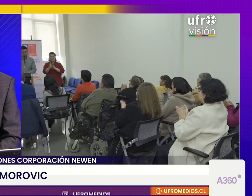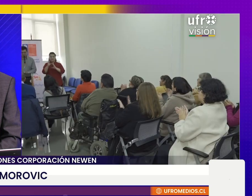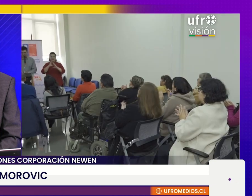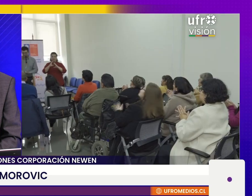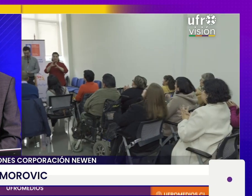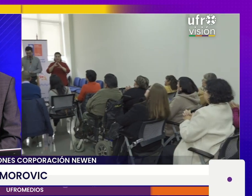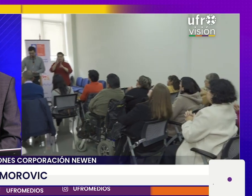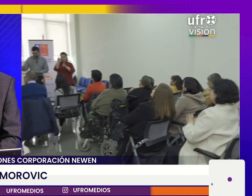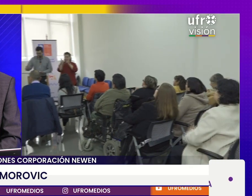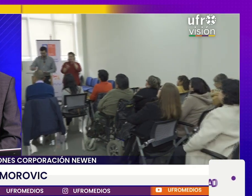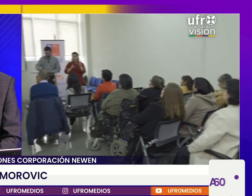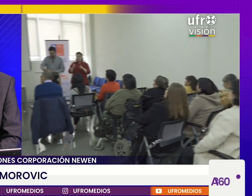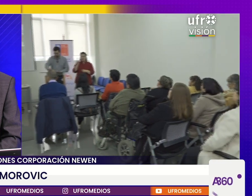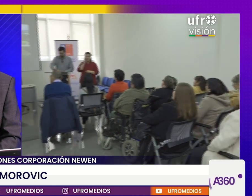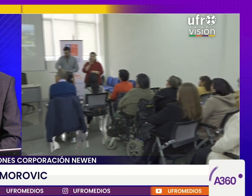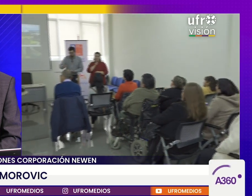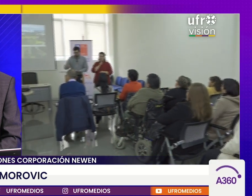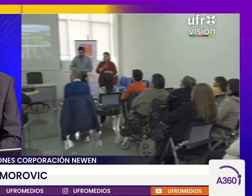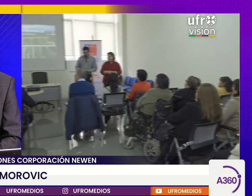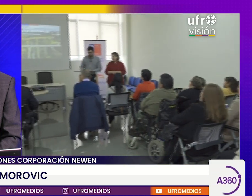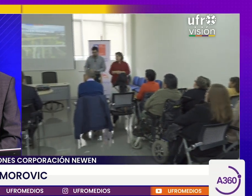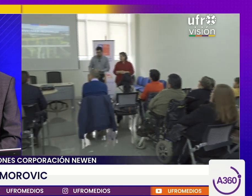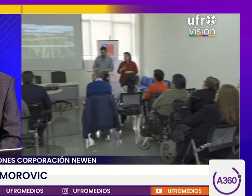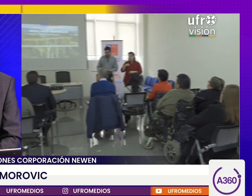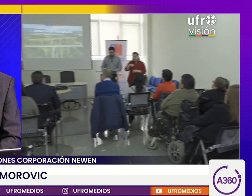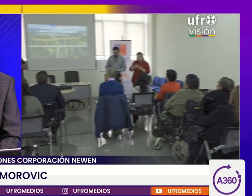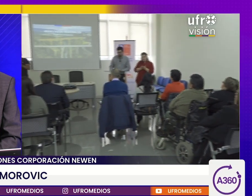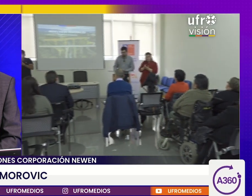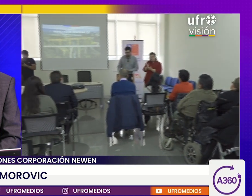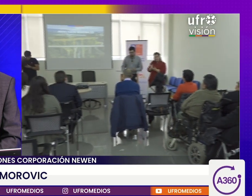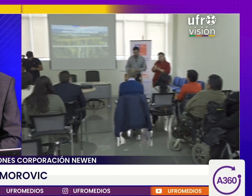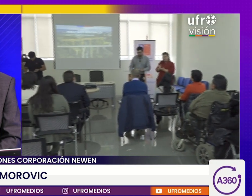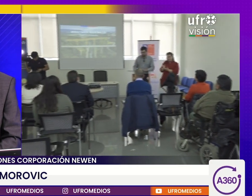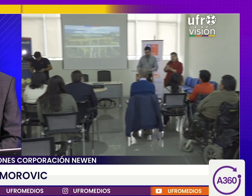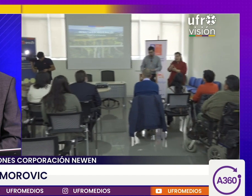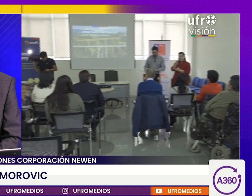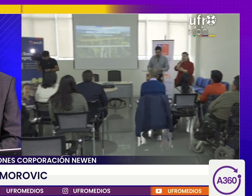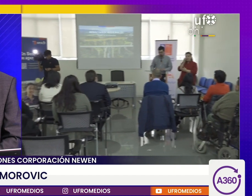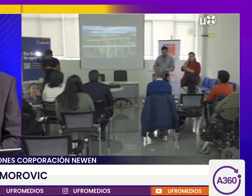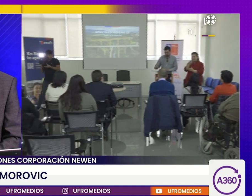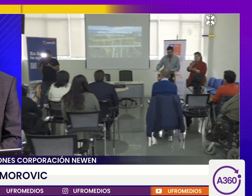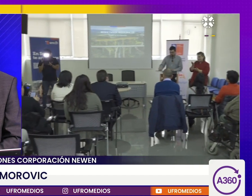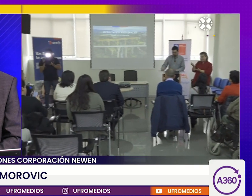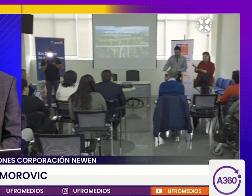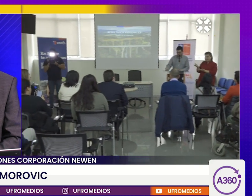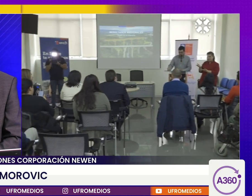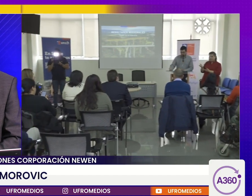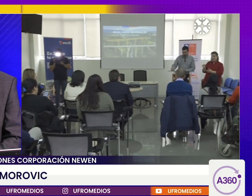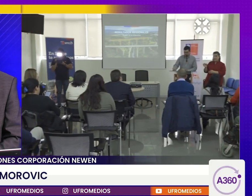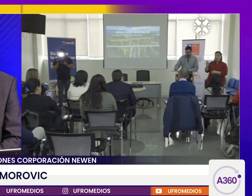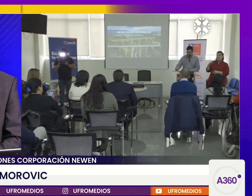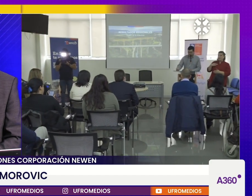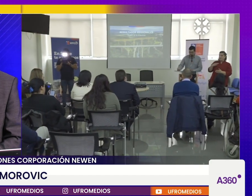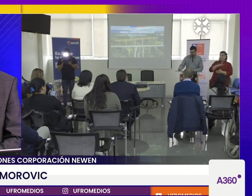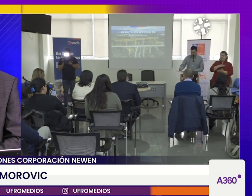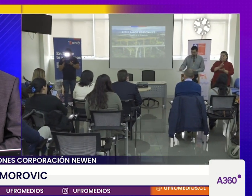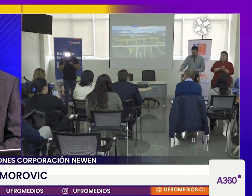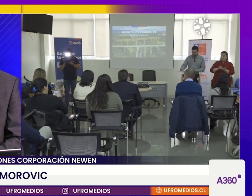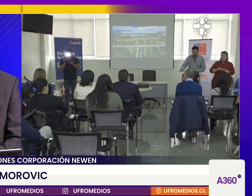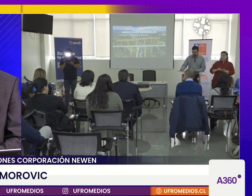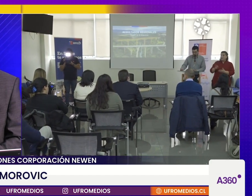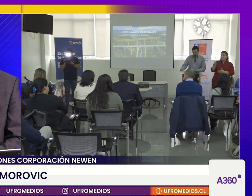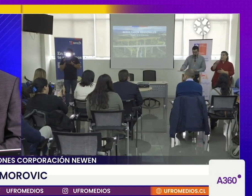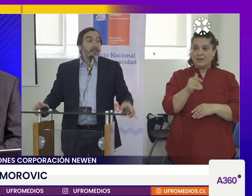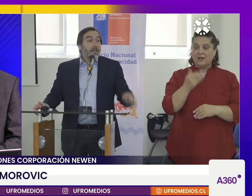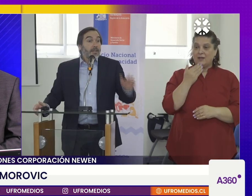a fondos concursables, a los estacionamientos, y hay mucha gente que, por un tema cultural quizás,